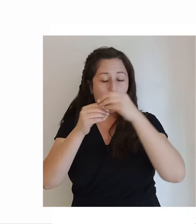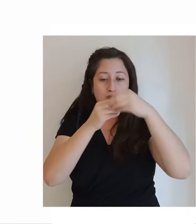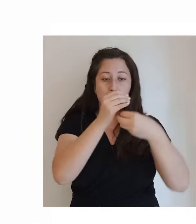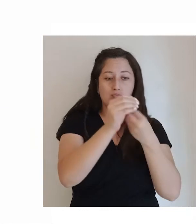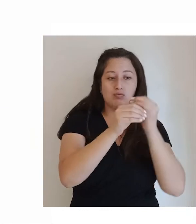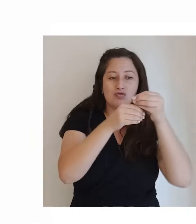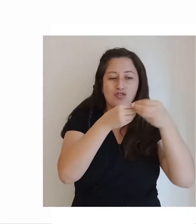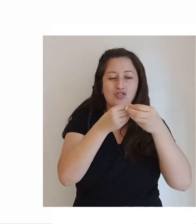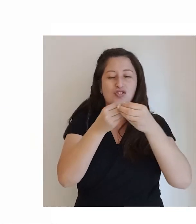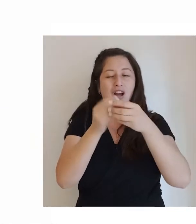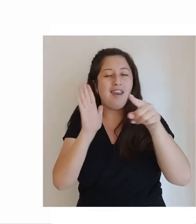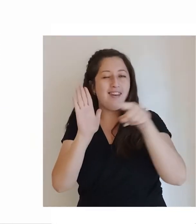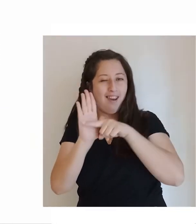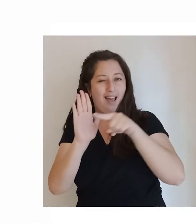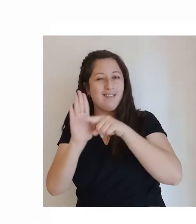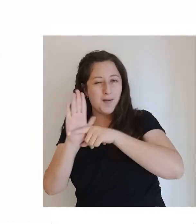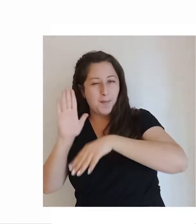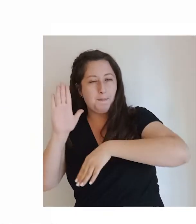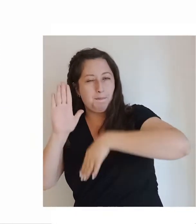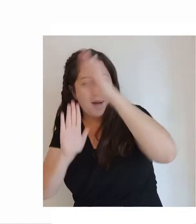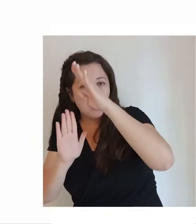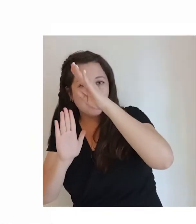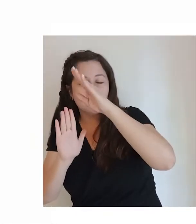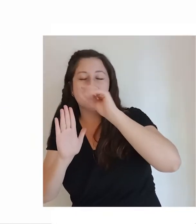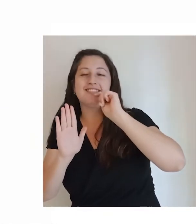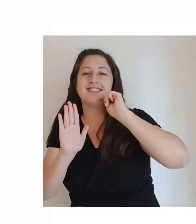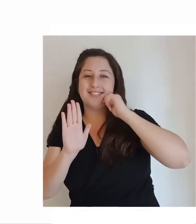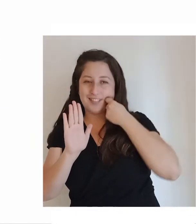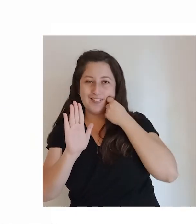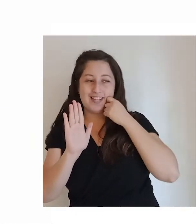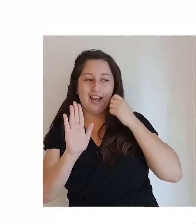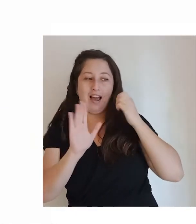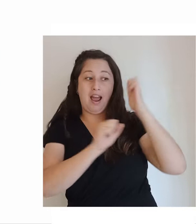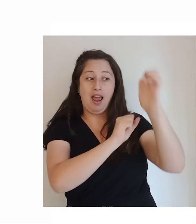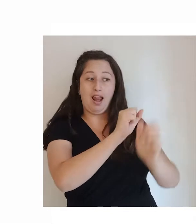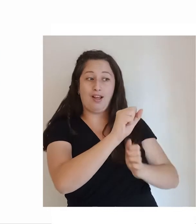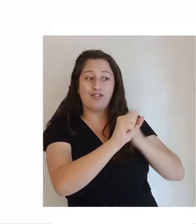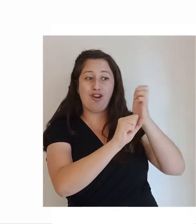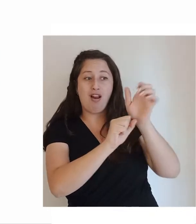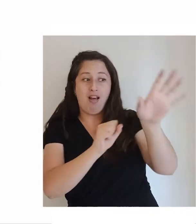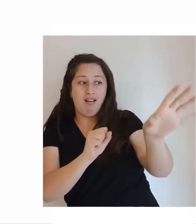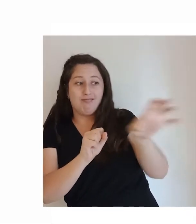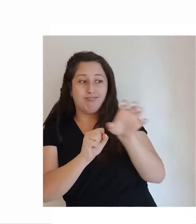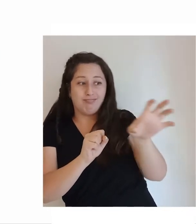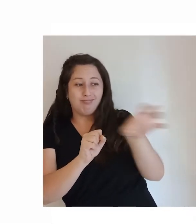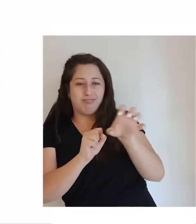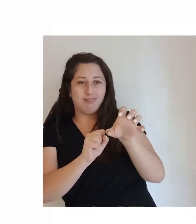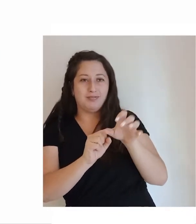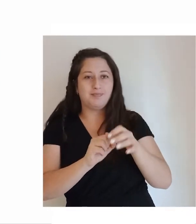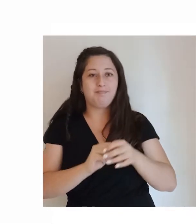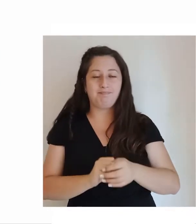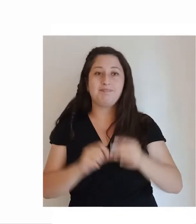los elementos más electronegativos ejercen mayor atracción sobre los electrones.